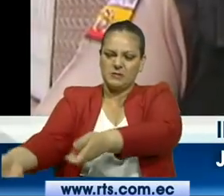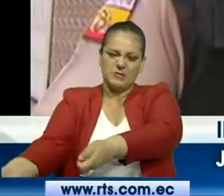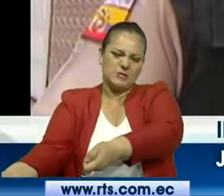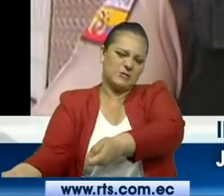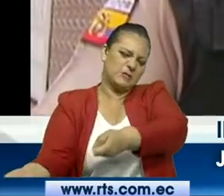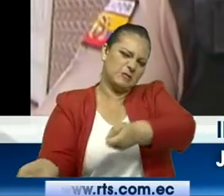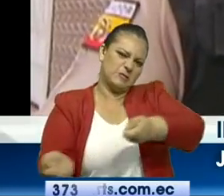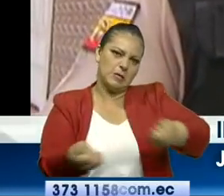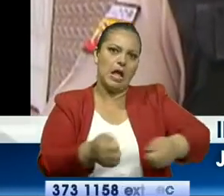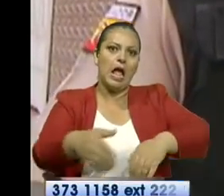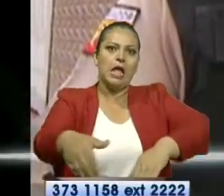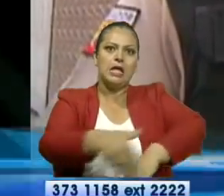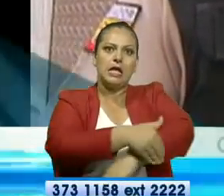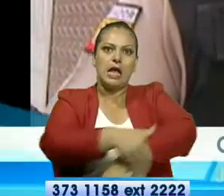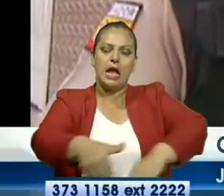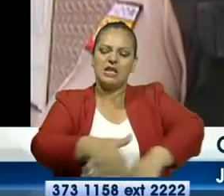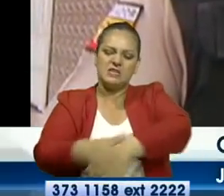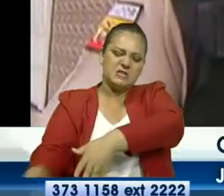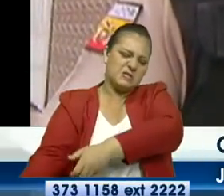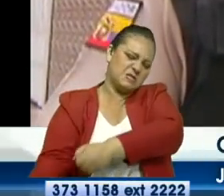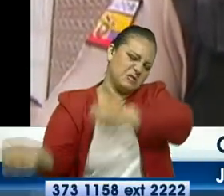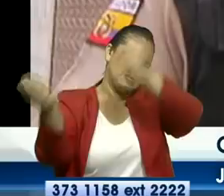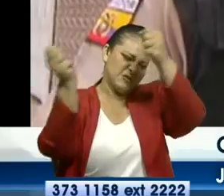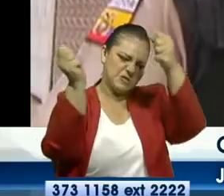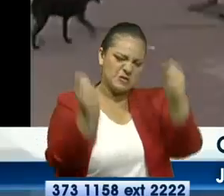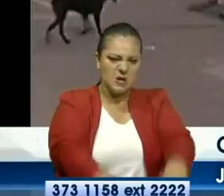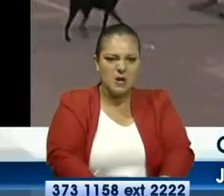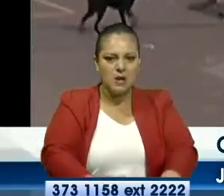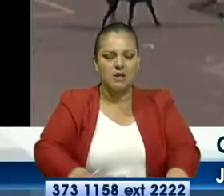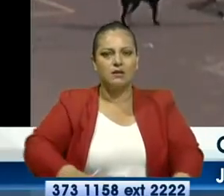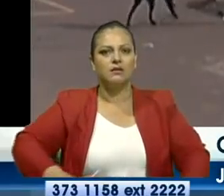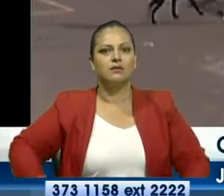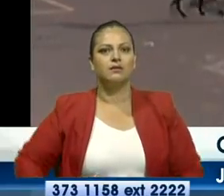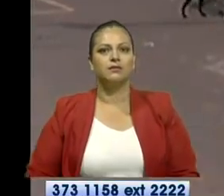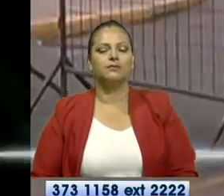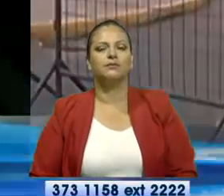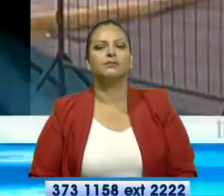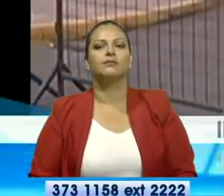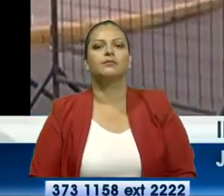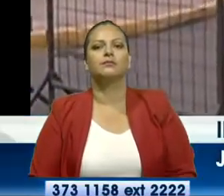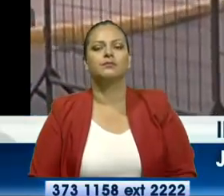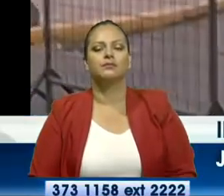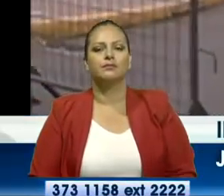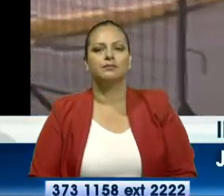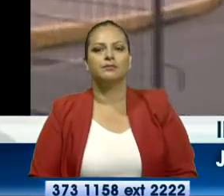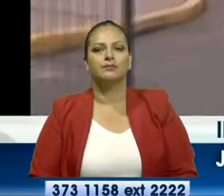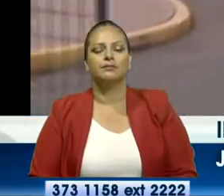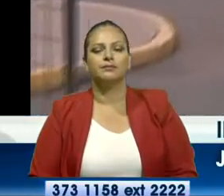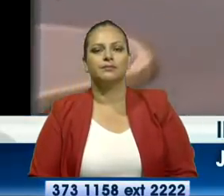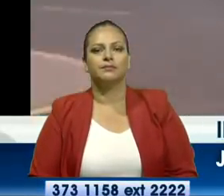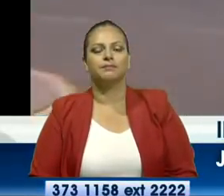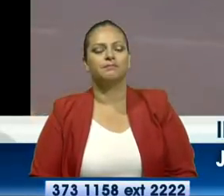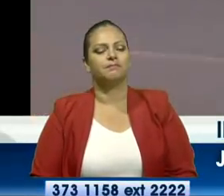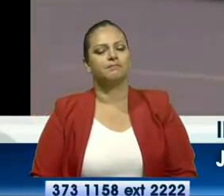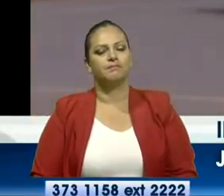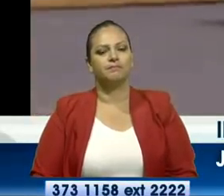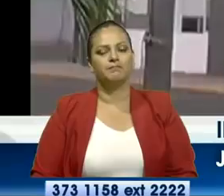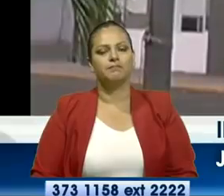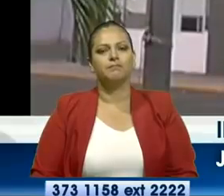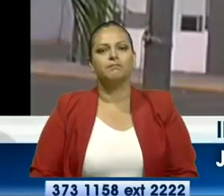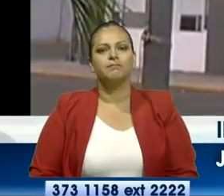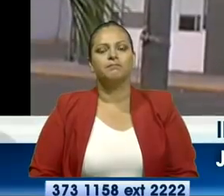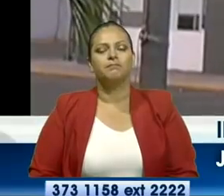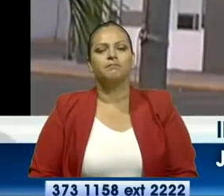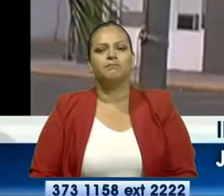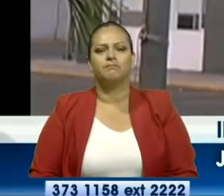según indicaron gente del interior en primera instancia como para darle primeros auxilios. Pero ya lamentablemente el señor había